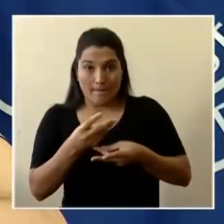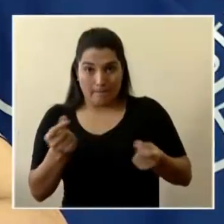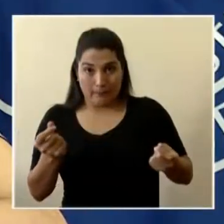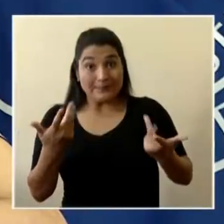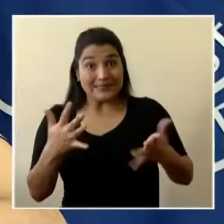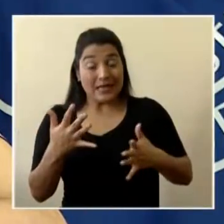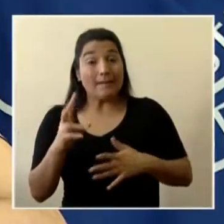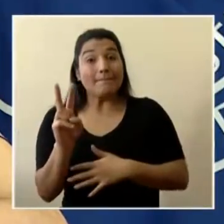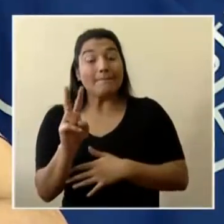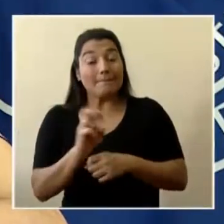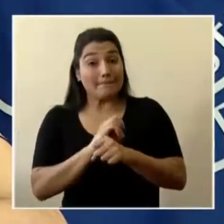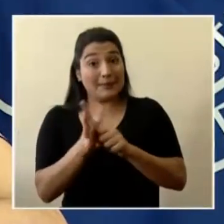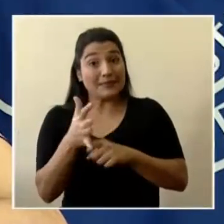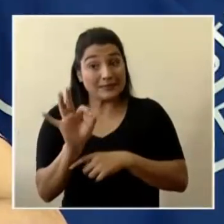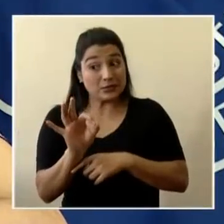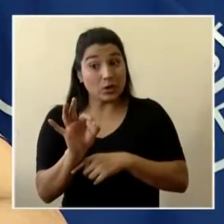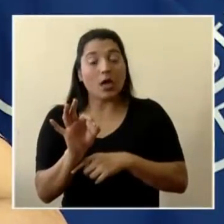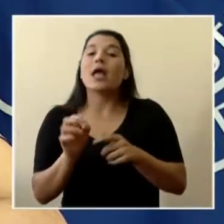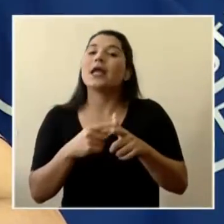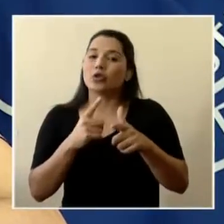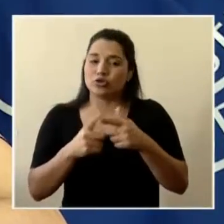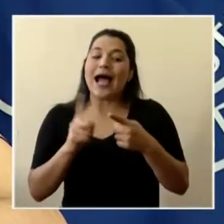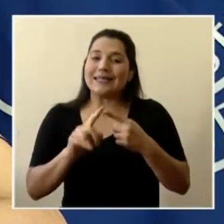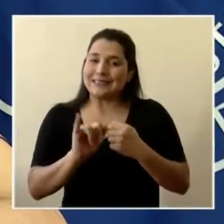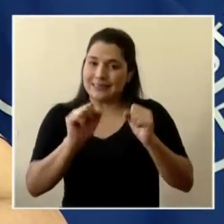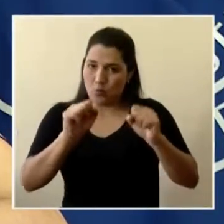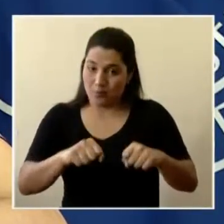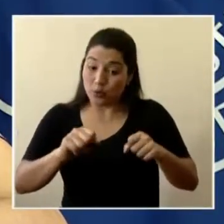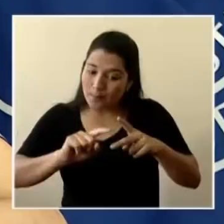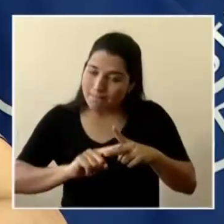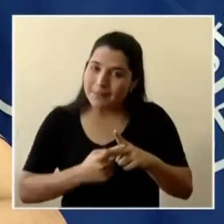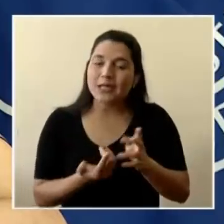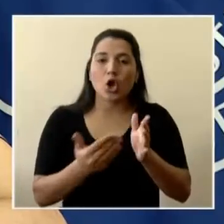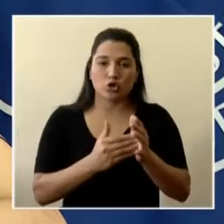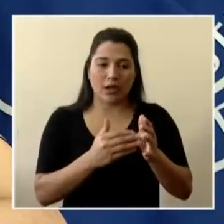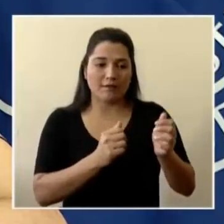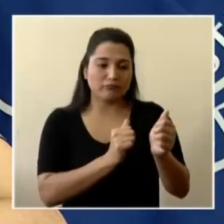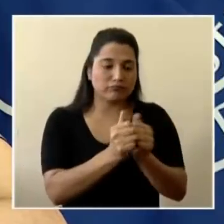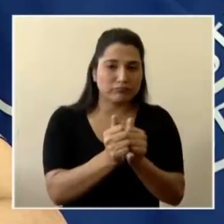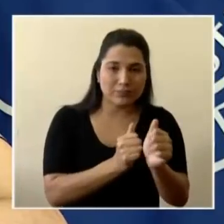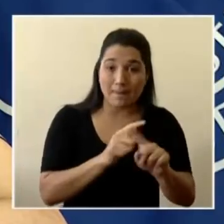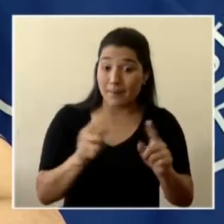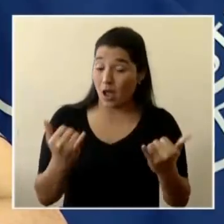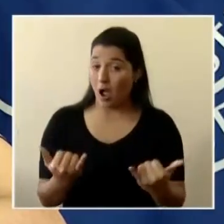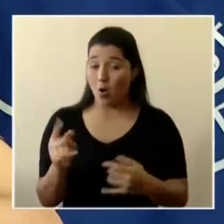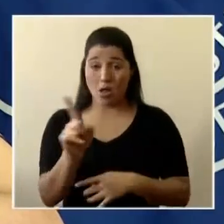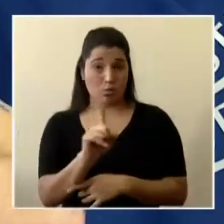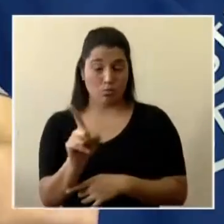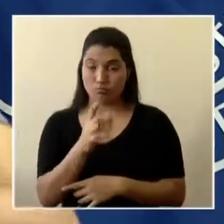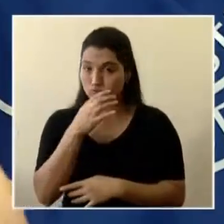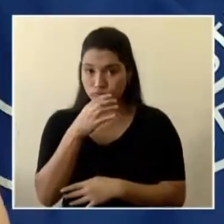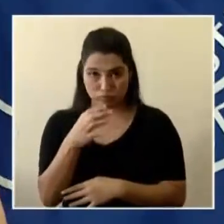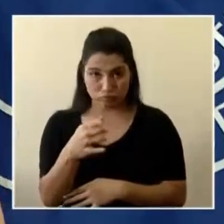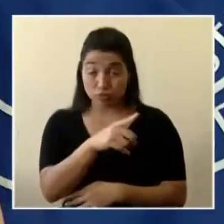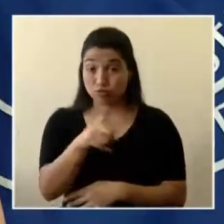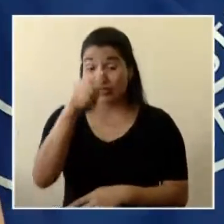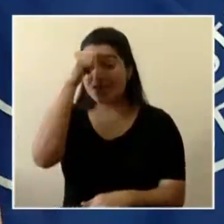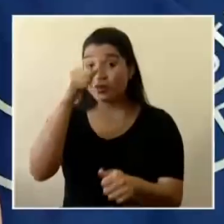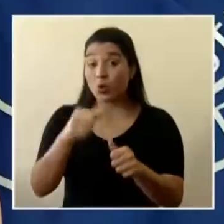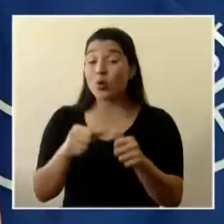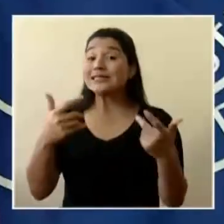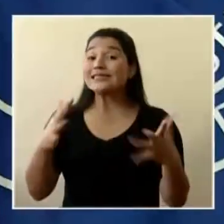retomando algunas actividades, por el momento no es recomendable reanudar actividades deportivas de contacto. Igual, recordemos que hemos